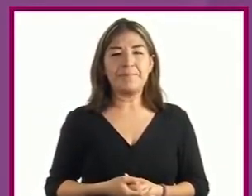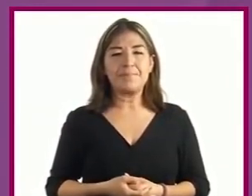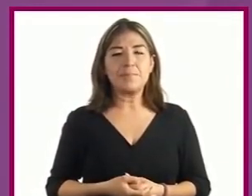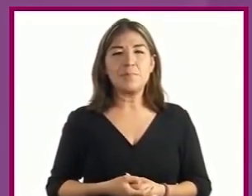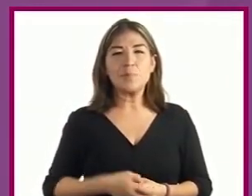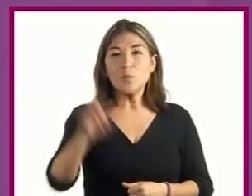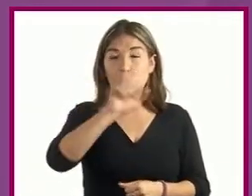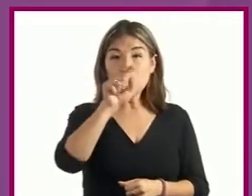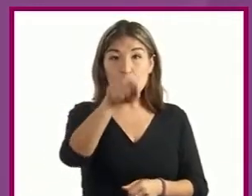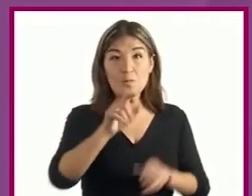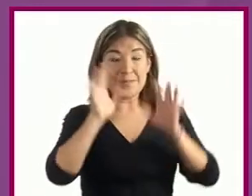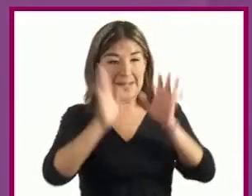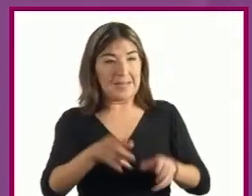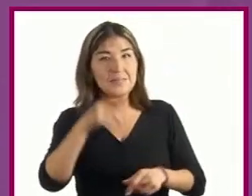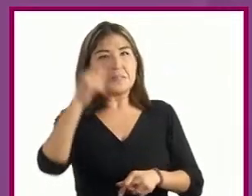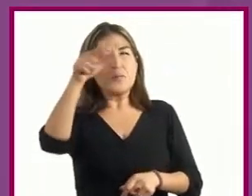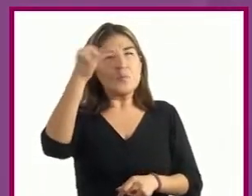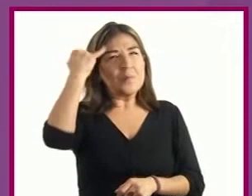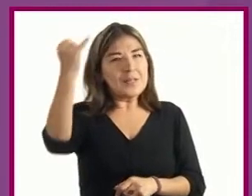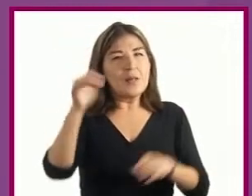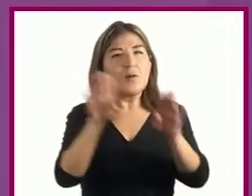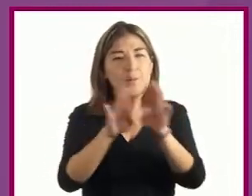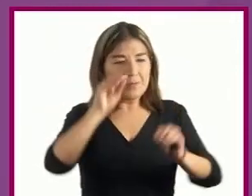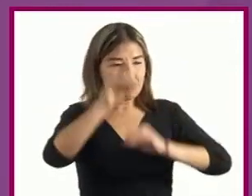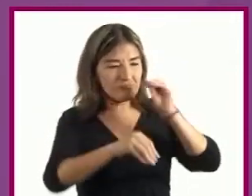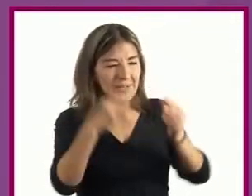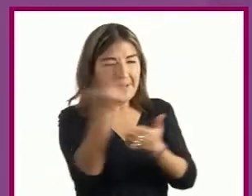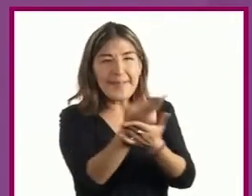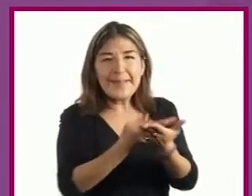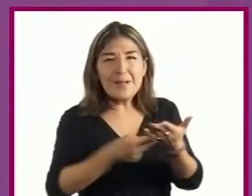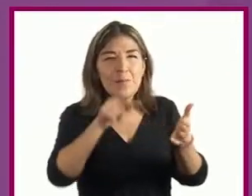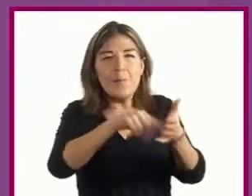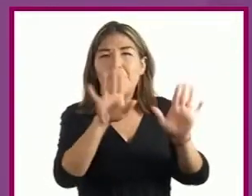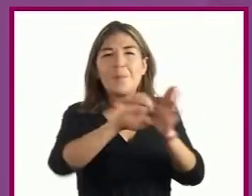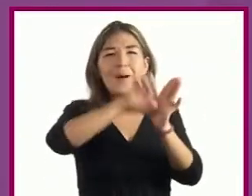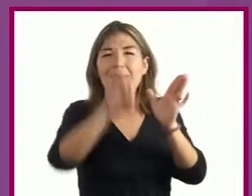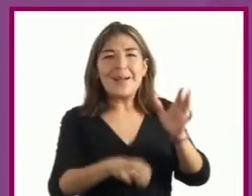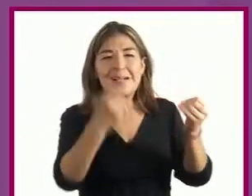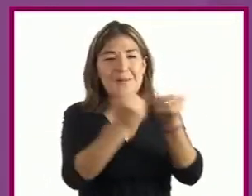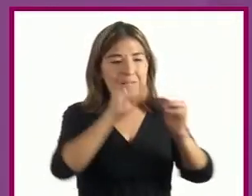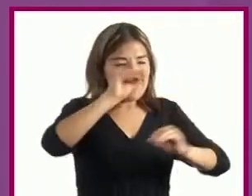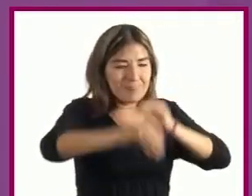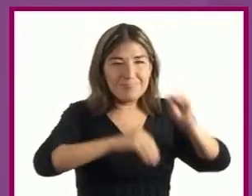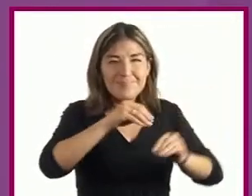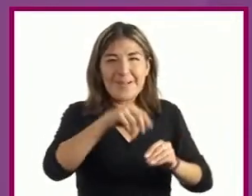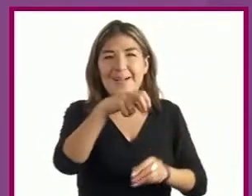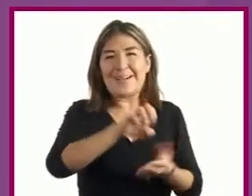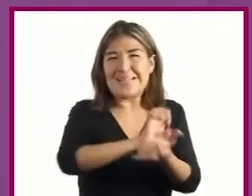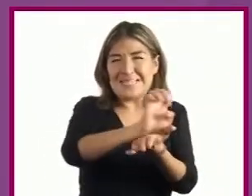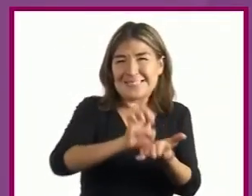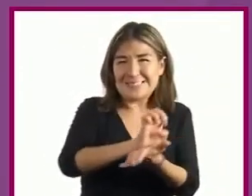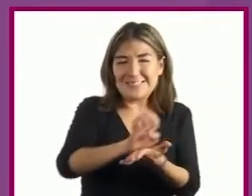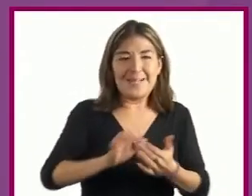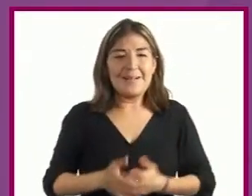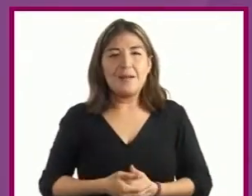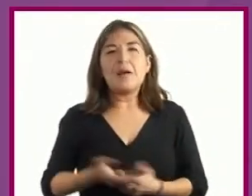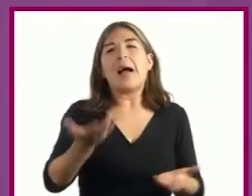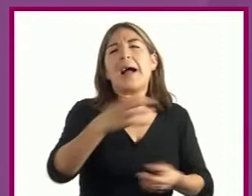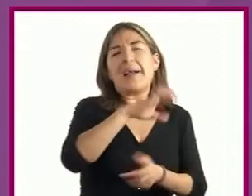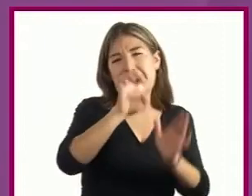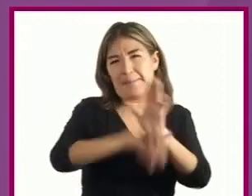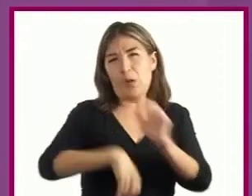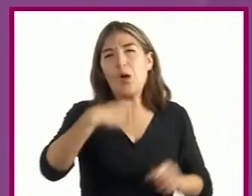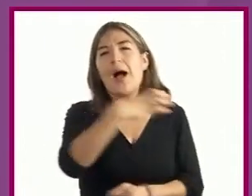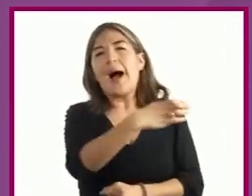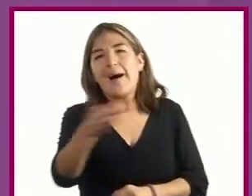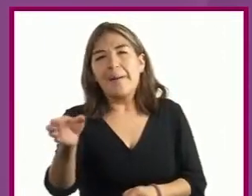Una vez que tengas clara la idea, realiza bocetos de los escenarios donde quieres que ocurra tu historia. Por ejemplo, el campo,